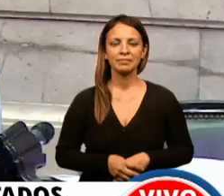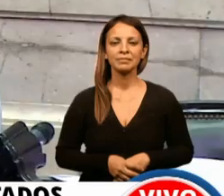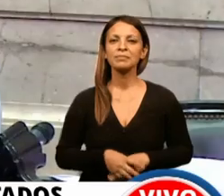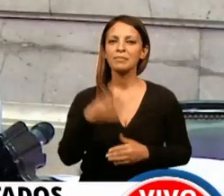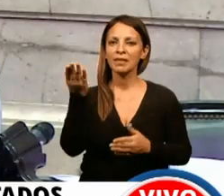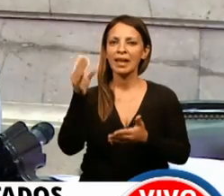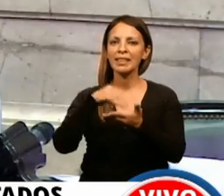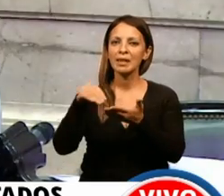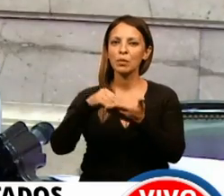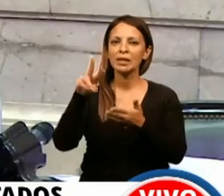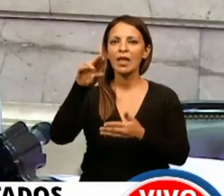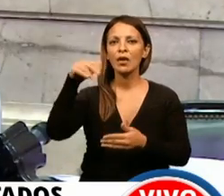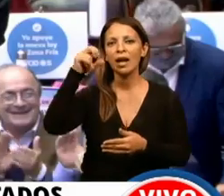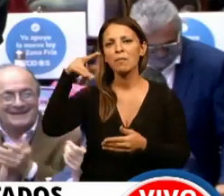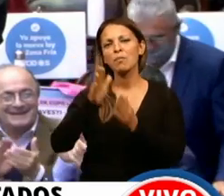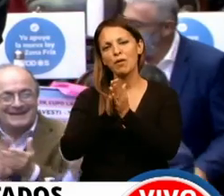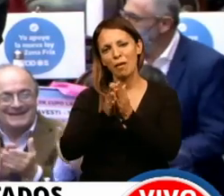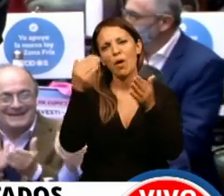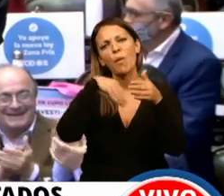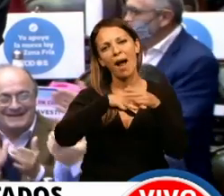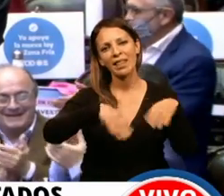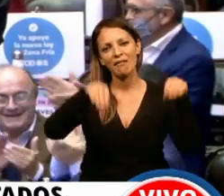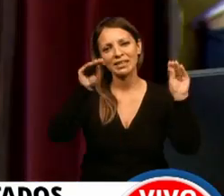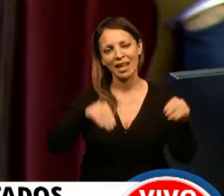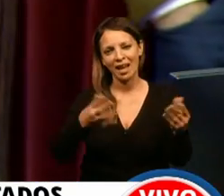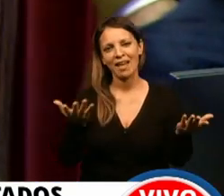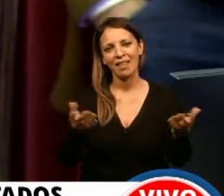diputado ramón le pido que guarde la frazada